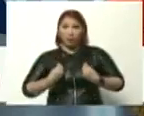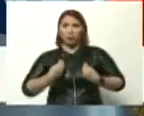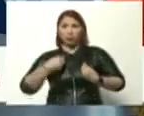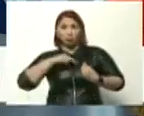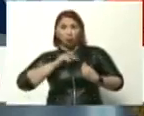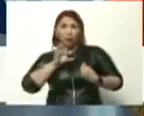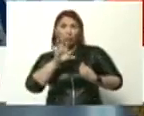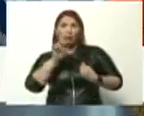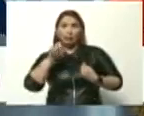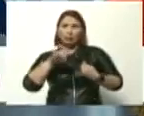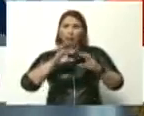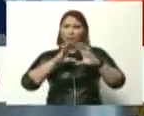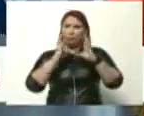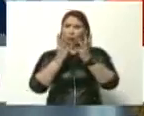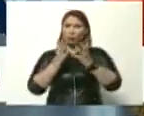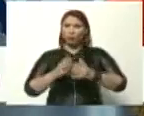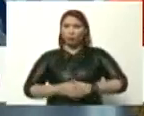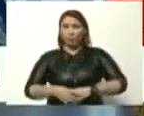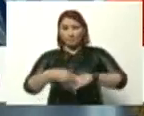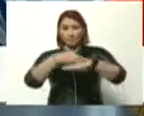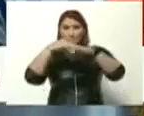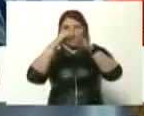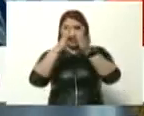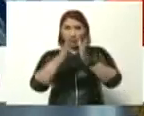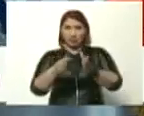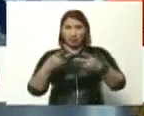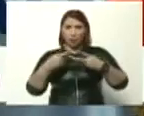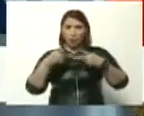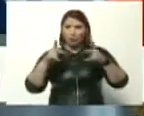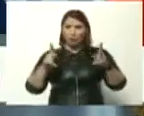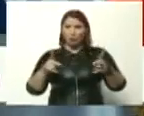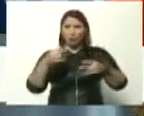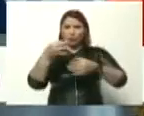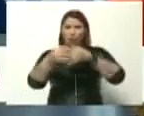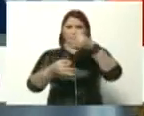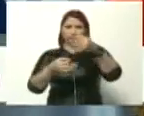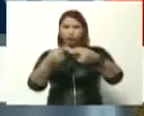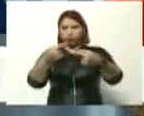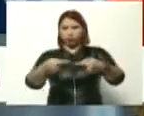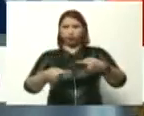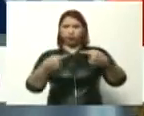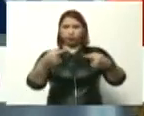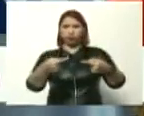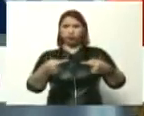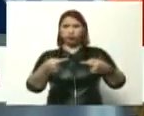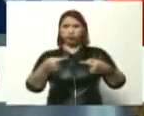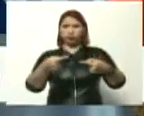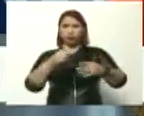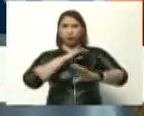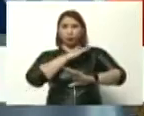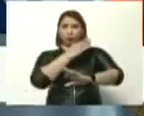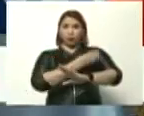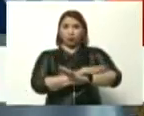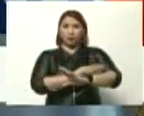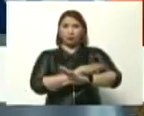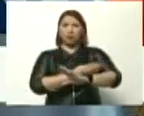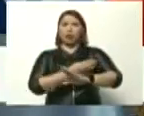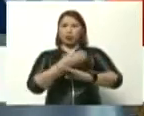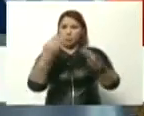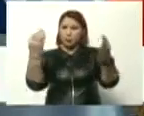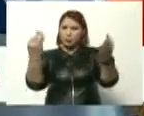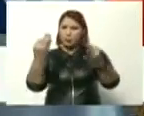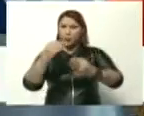mundo, el Ministerio Público cada día fortalece su prestigio,